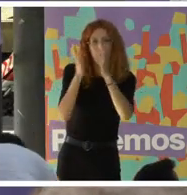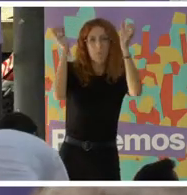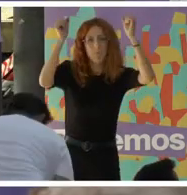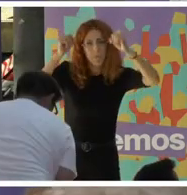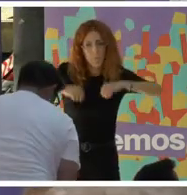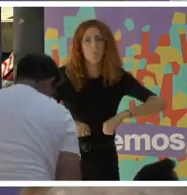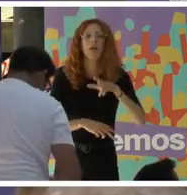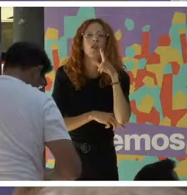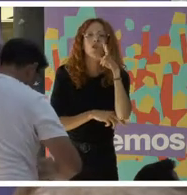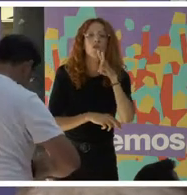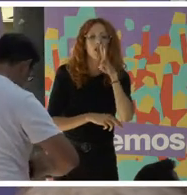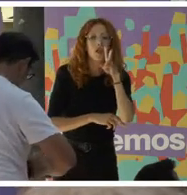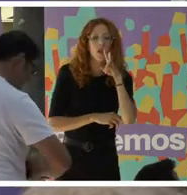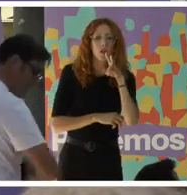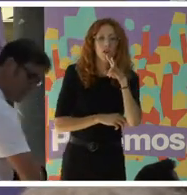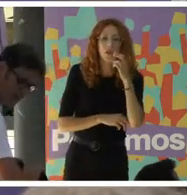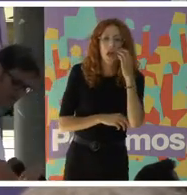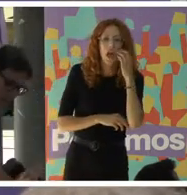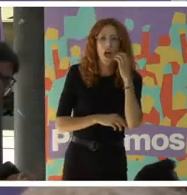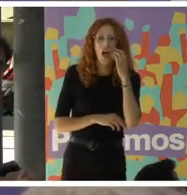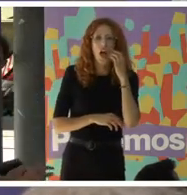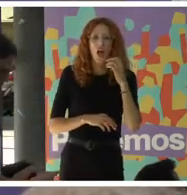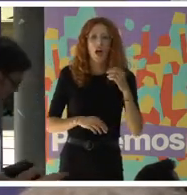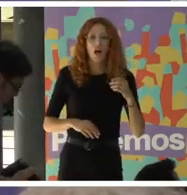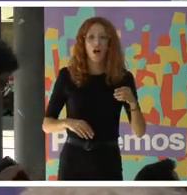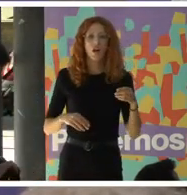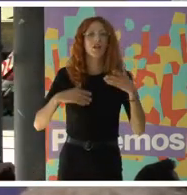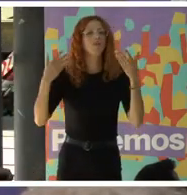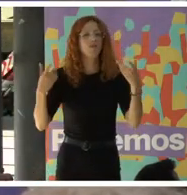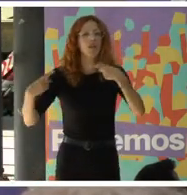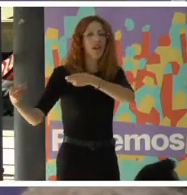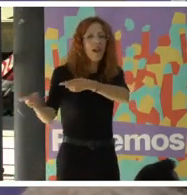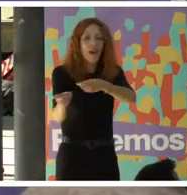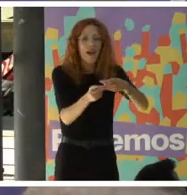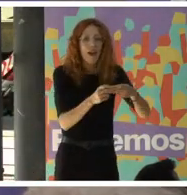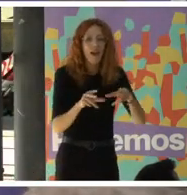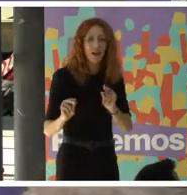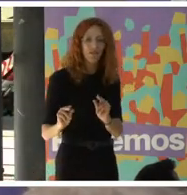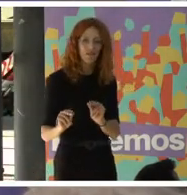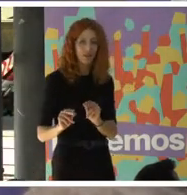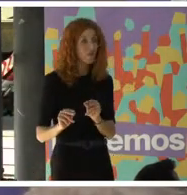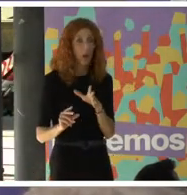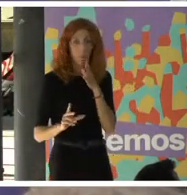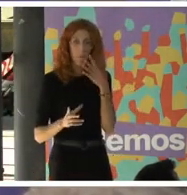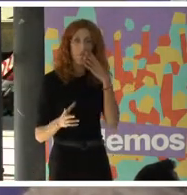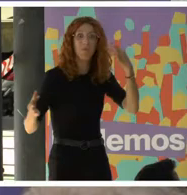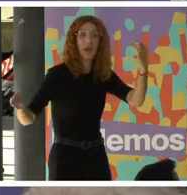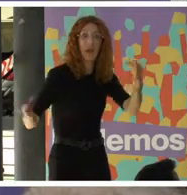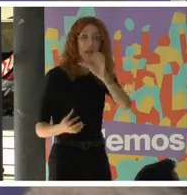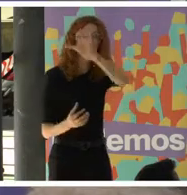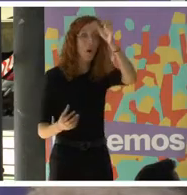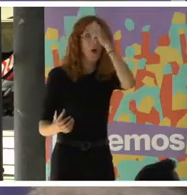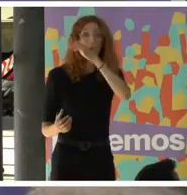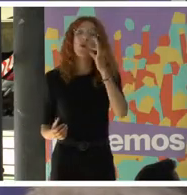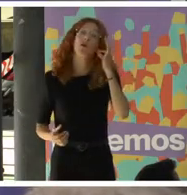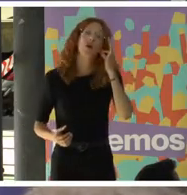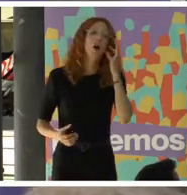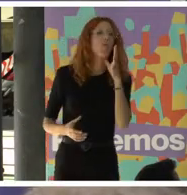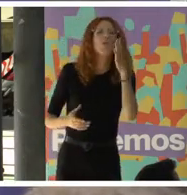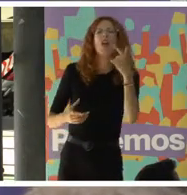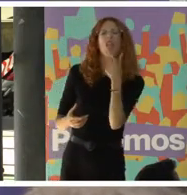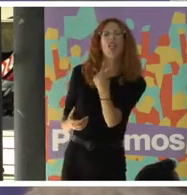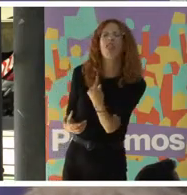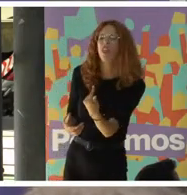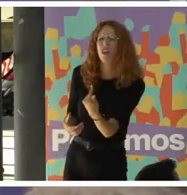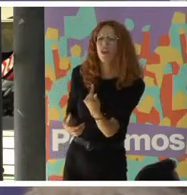Verde, y ha terminado siendo una auténtica señora de la guerra, es un peligro para los europeos y las europeas, porque lo que está